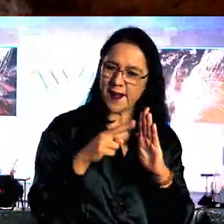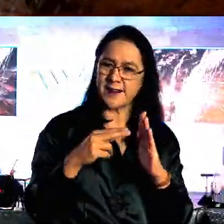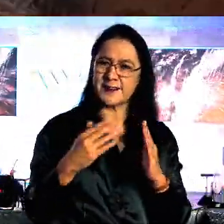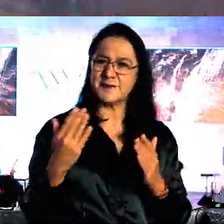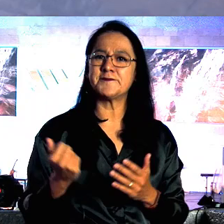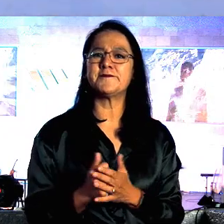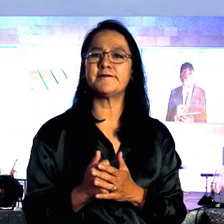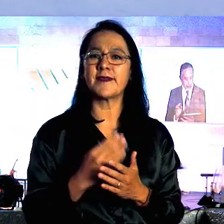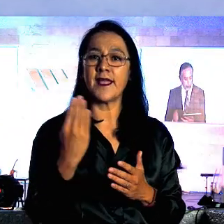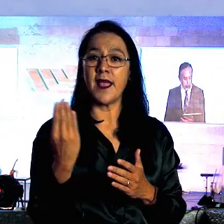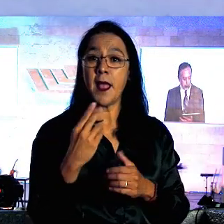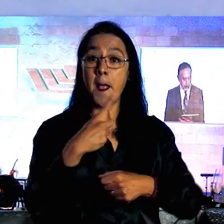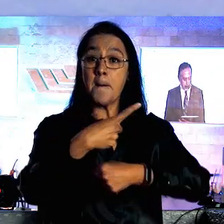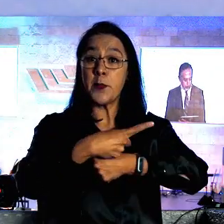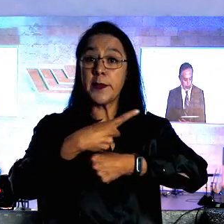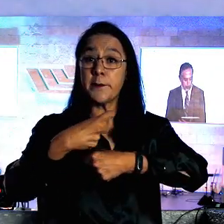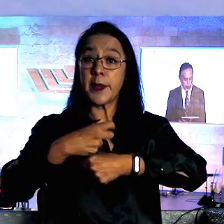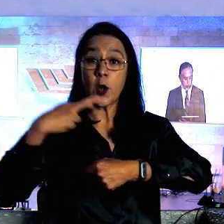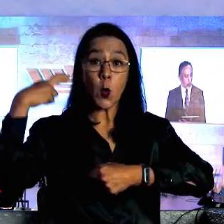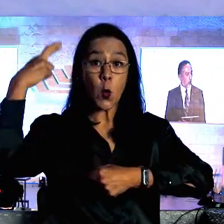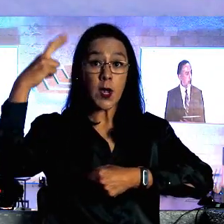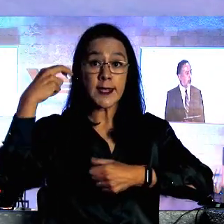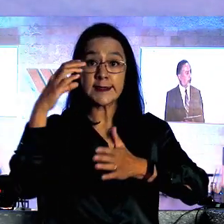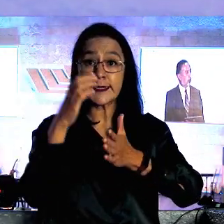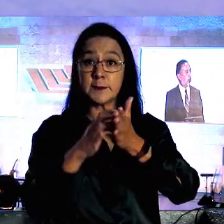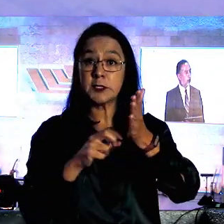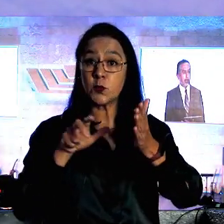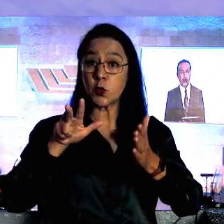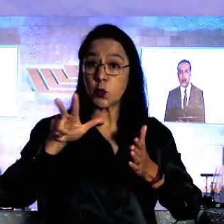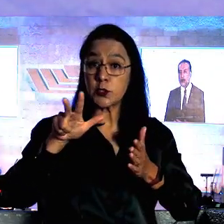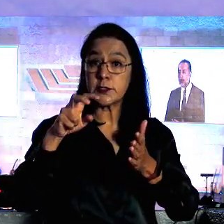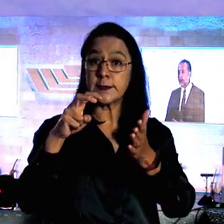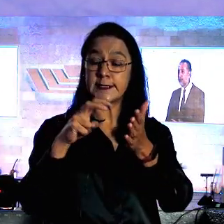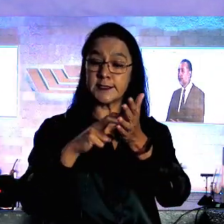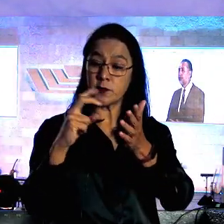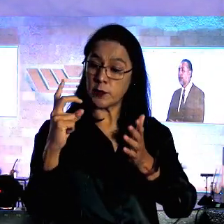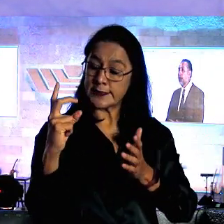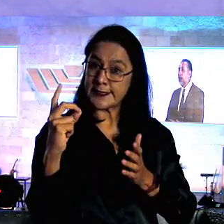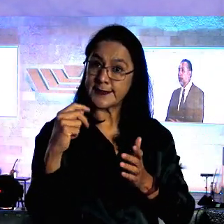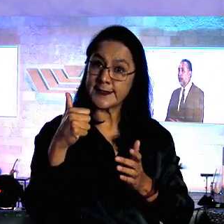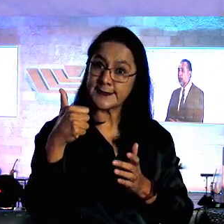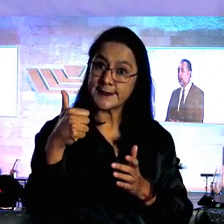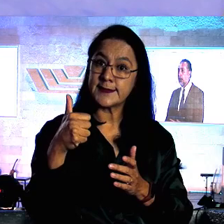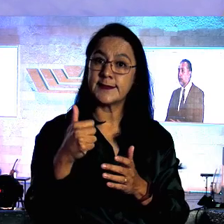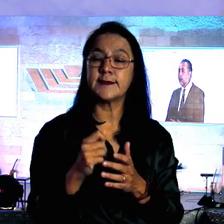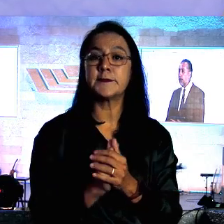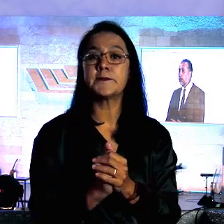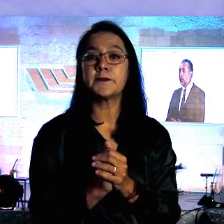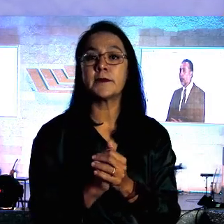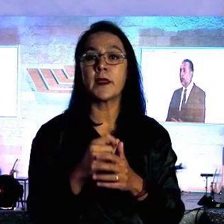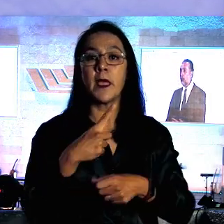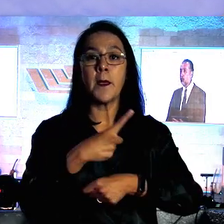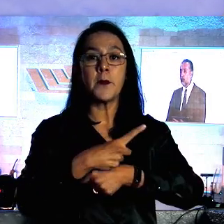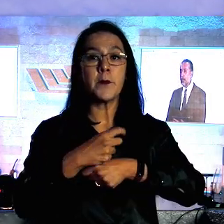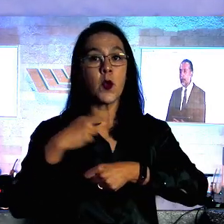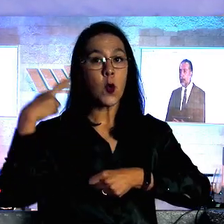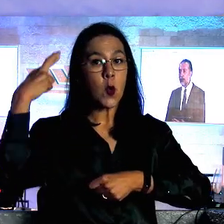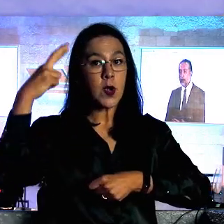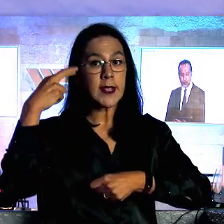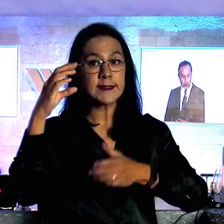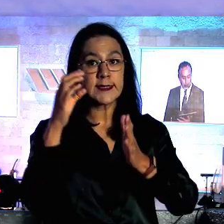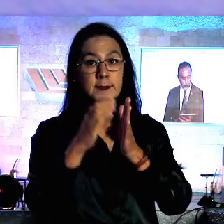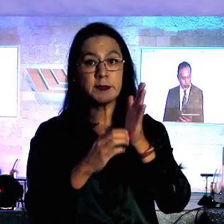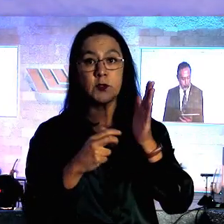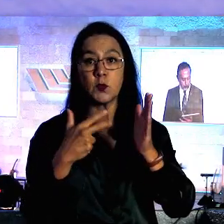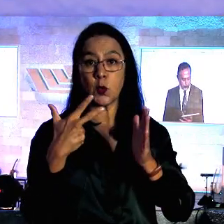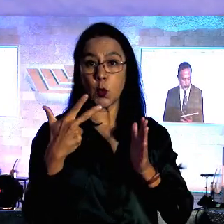a primer libro de Reyes, capítulo 8, versículo 36. Y primer libro de Reyes, 8, 36,